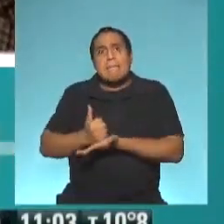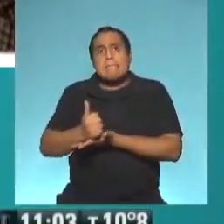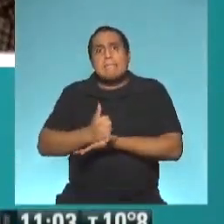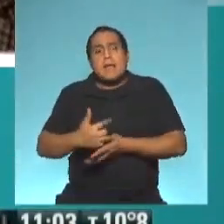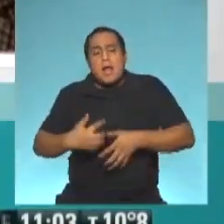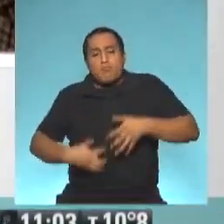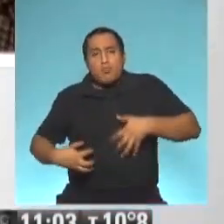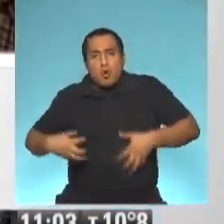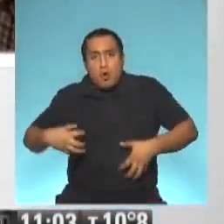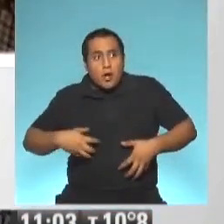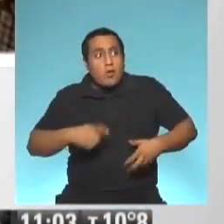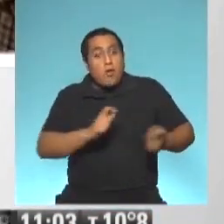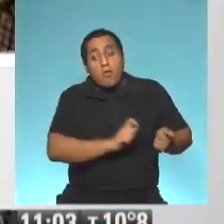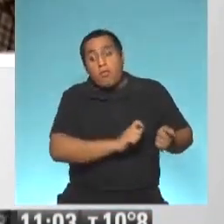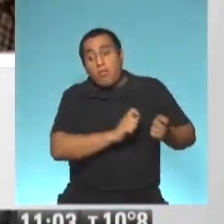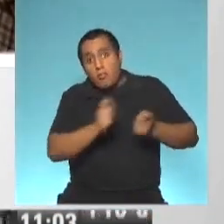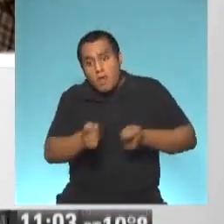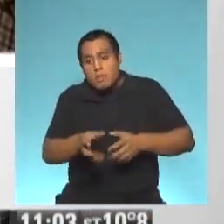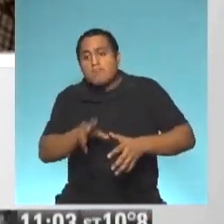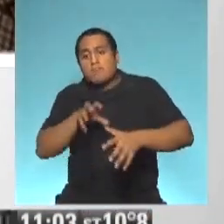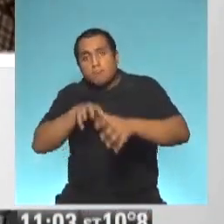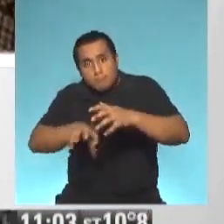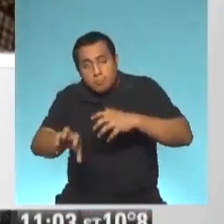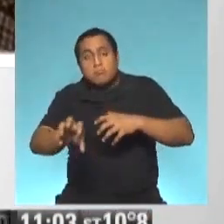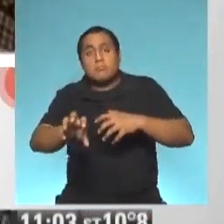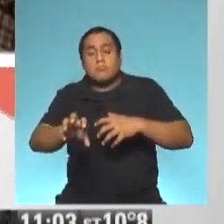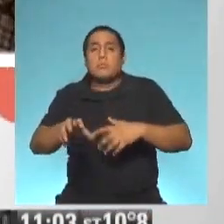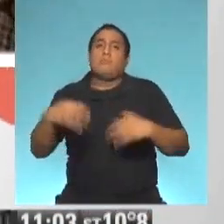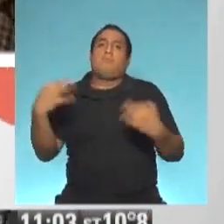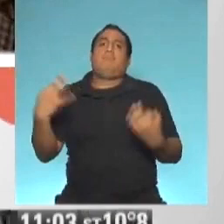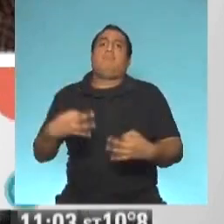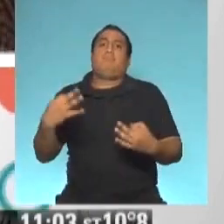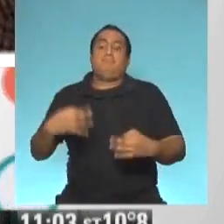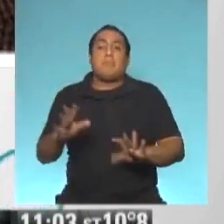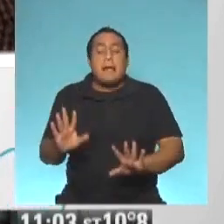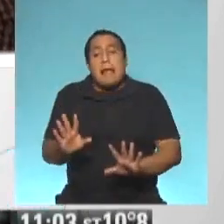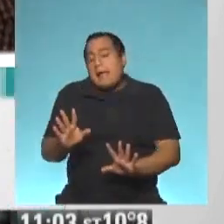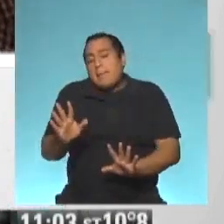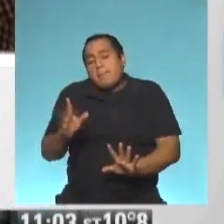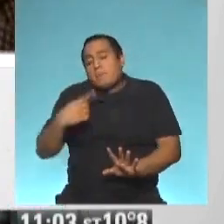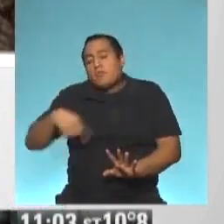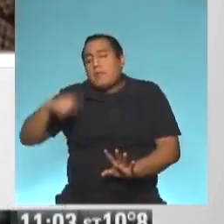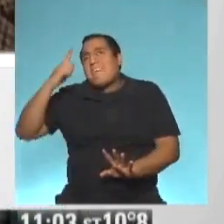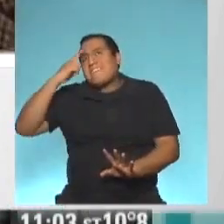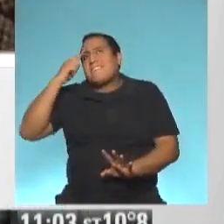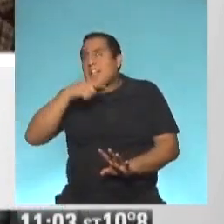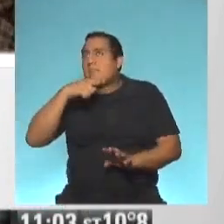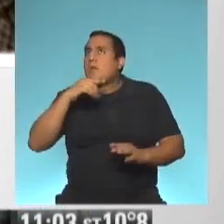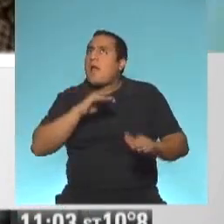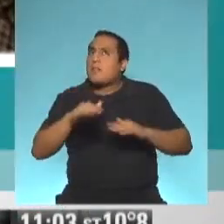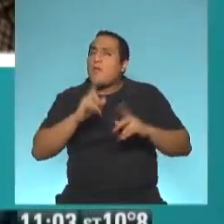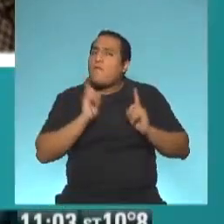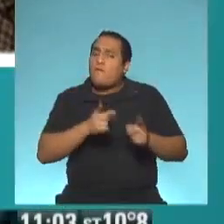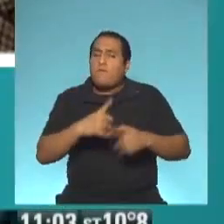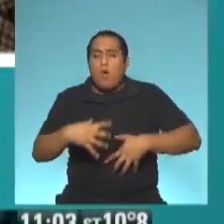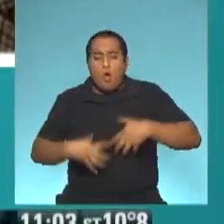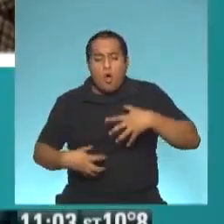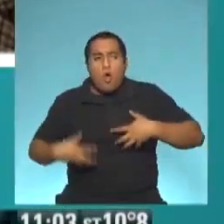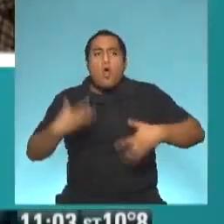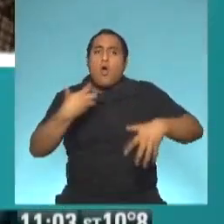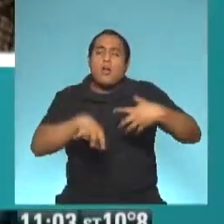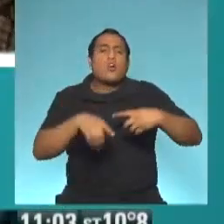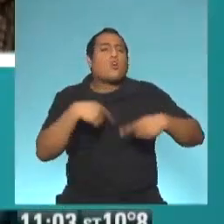trasplante. Con esa idea se hizo todo lo posible para adecuar la actividad de donación y trasplante a las